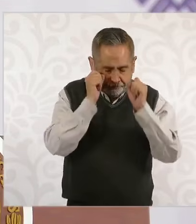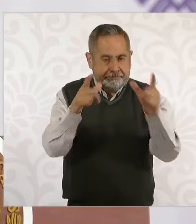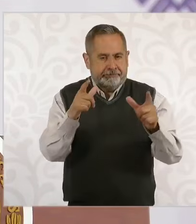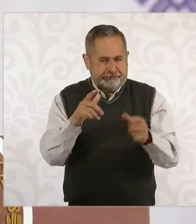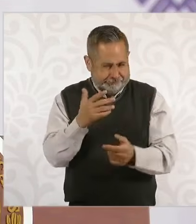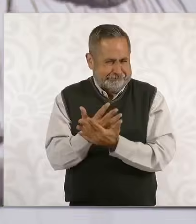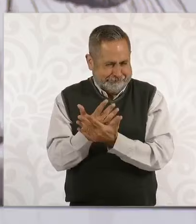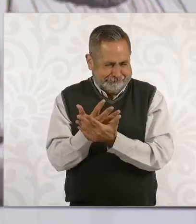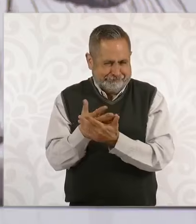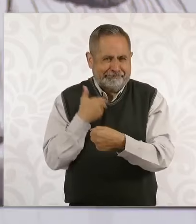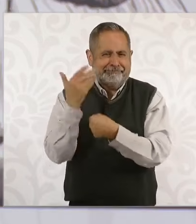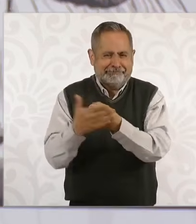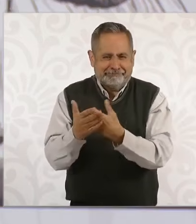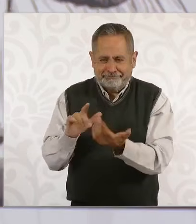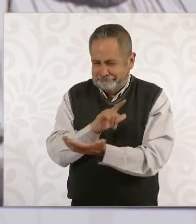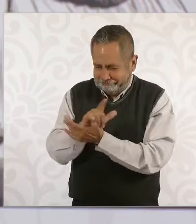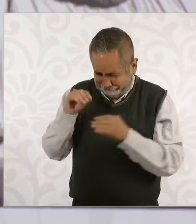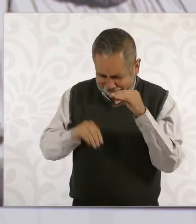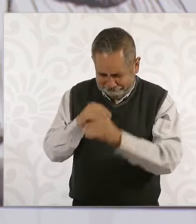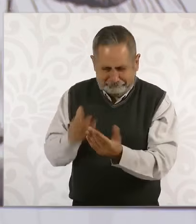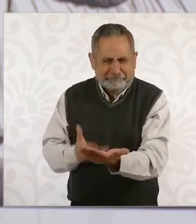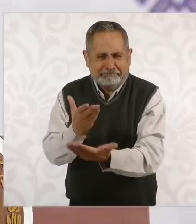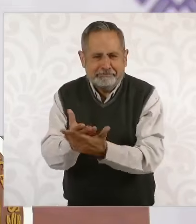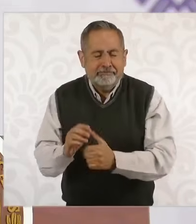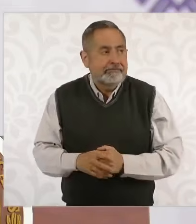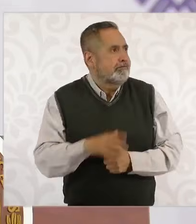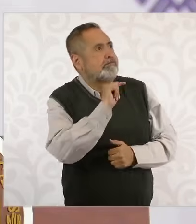electoral. ¿Cómo va, presidenta? Bien, muy bien.